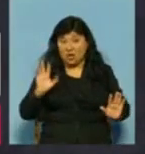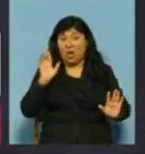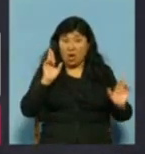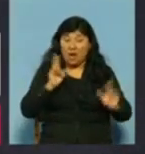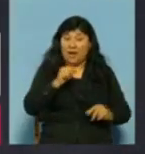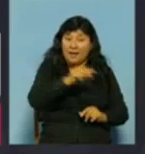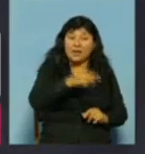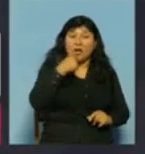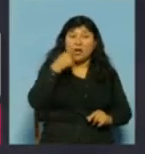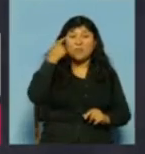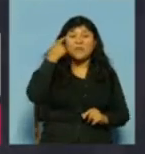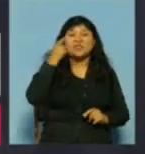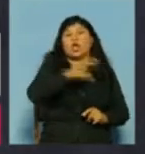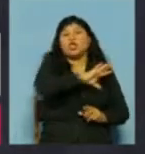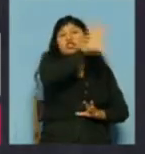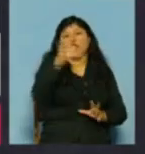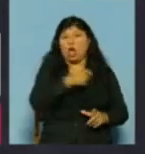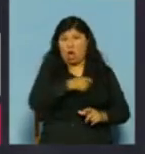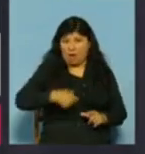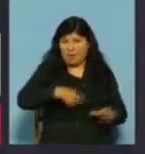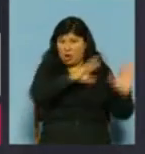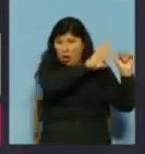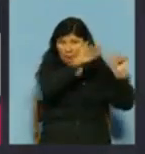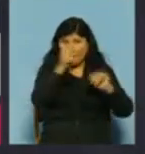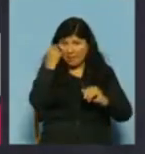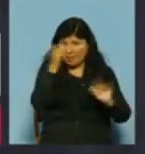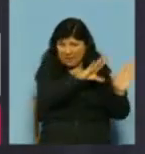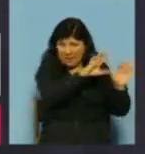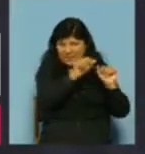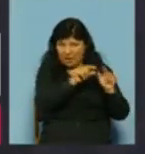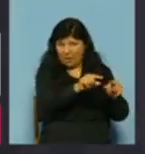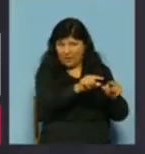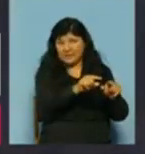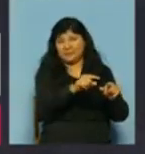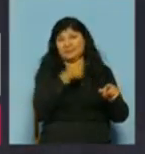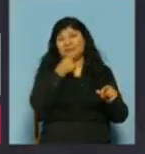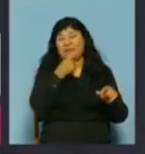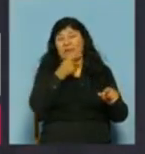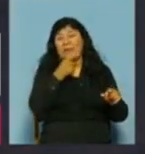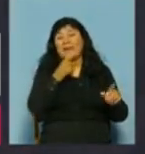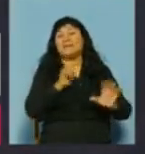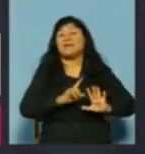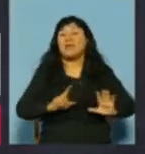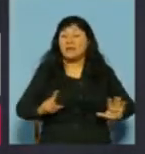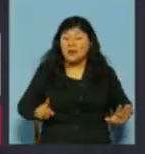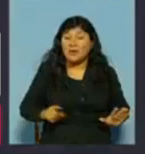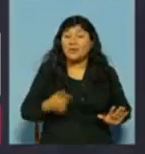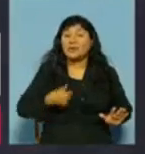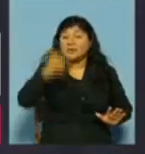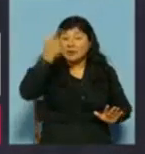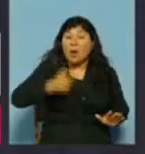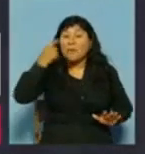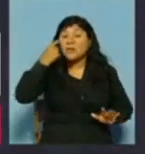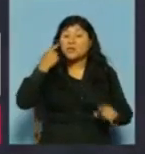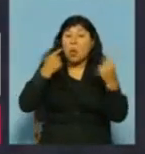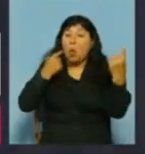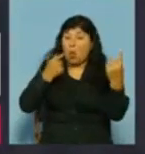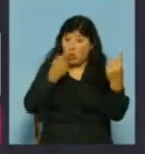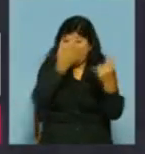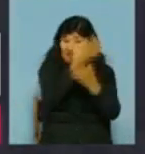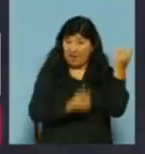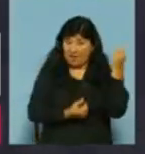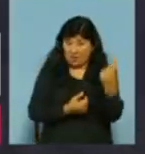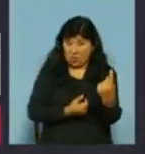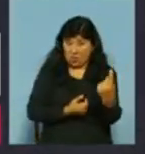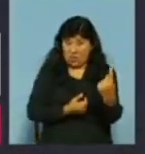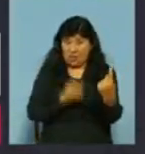un sector político a la información. Que no, espero que sea una persona aislada y